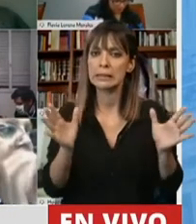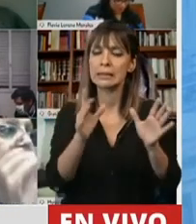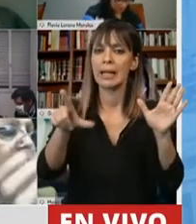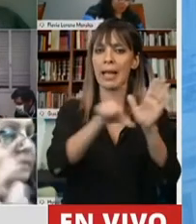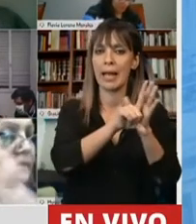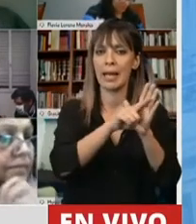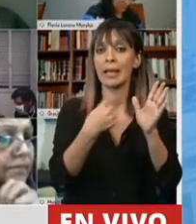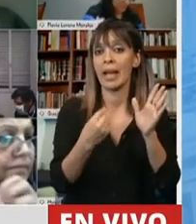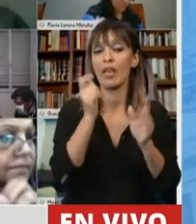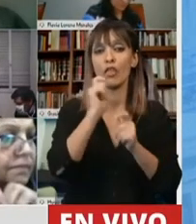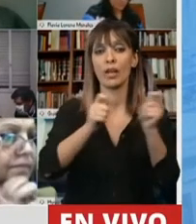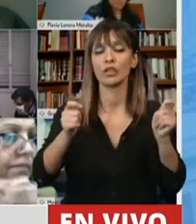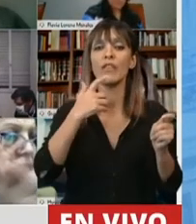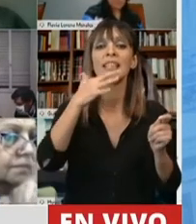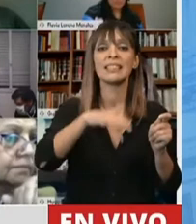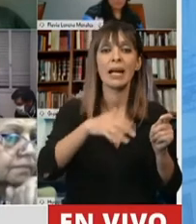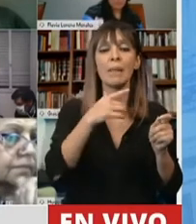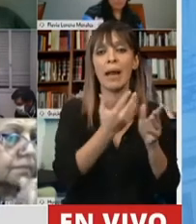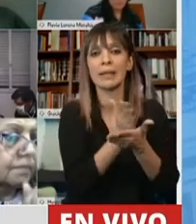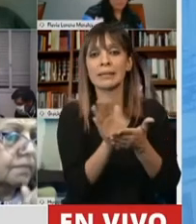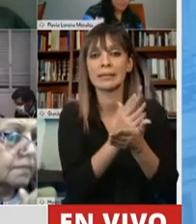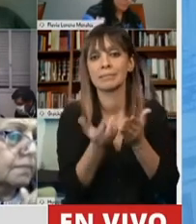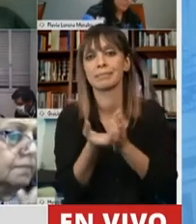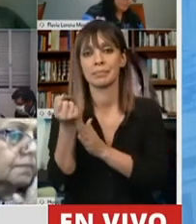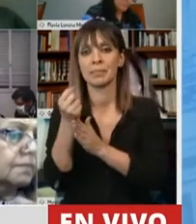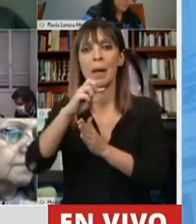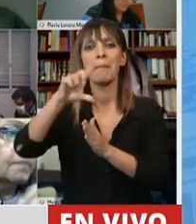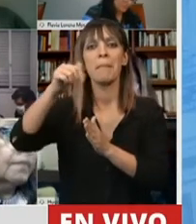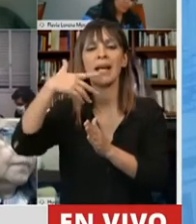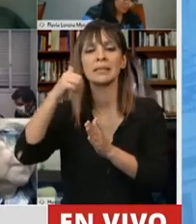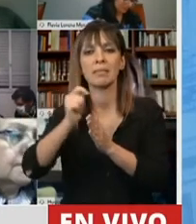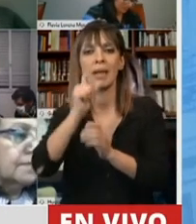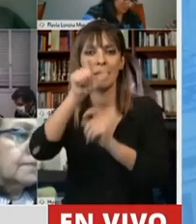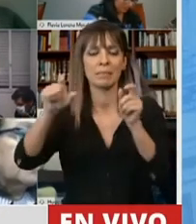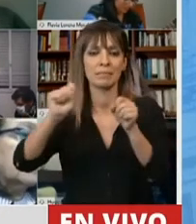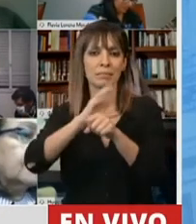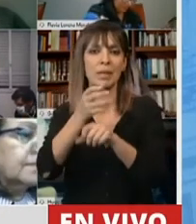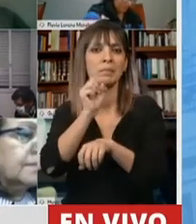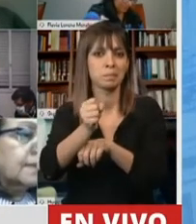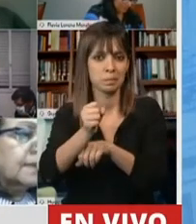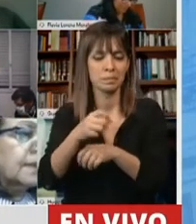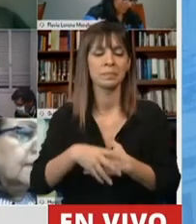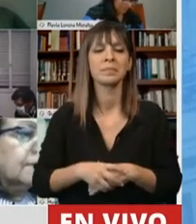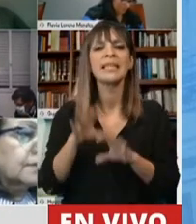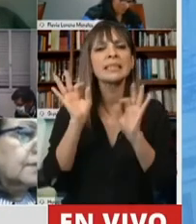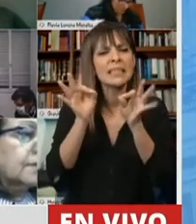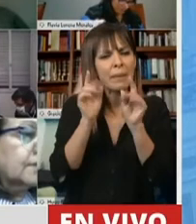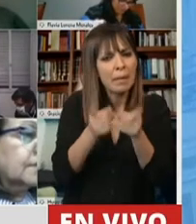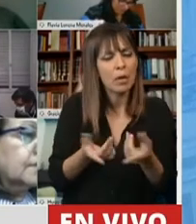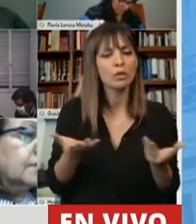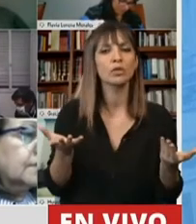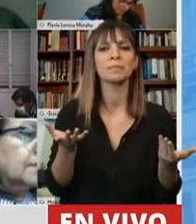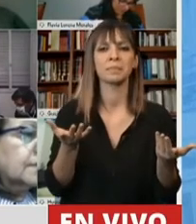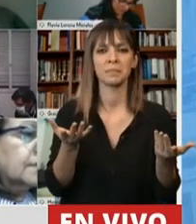es la ley de donación de sangre para obtener plasma de los pacientes recuperados de COVID. Sabemos que también